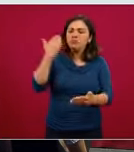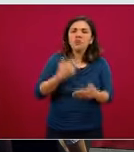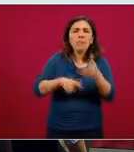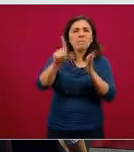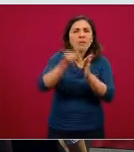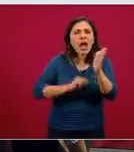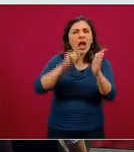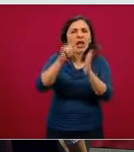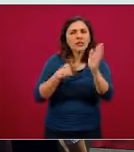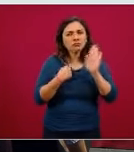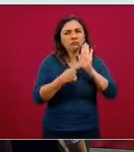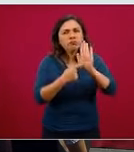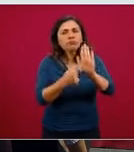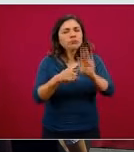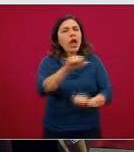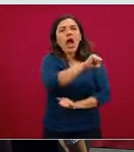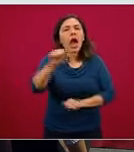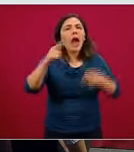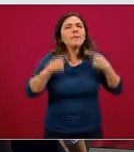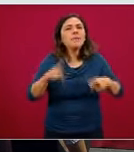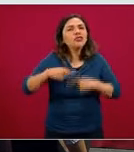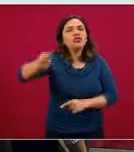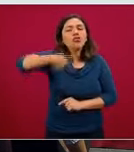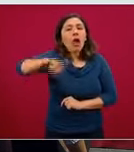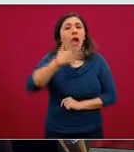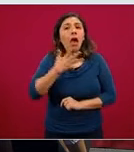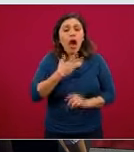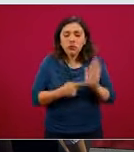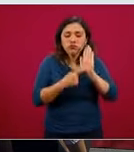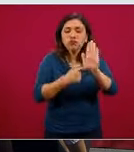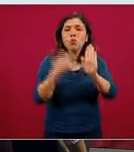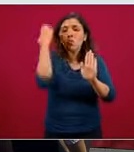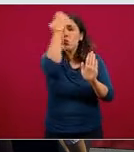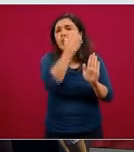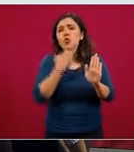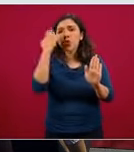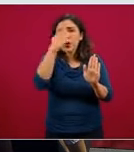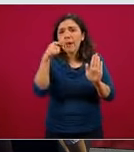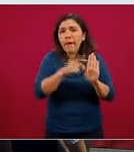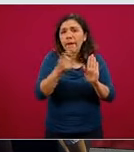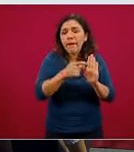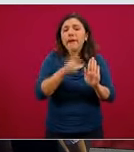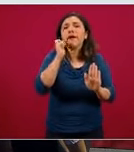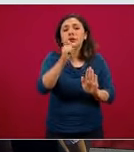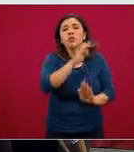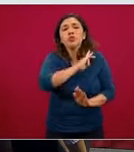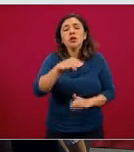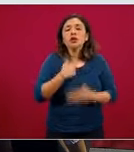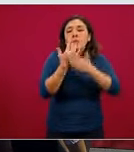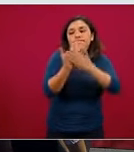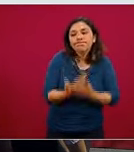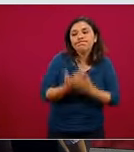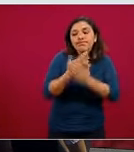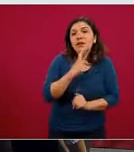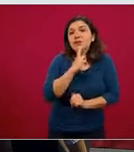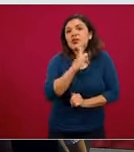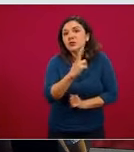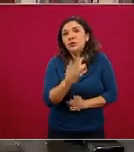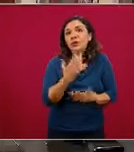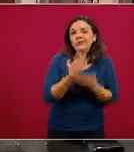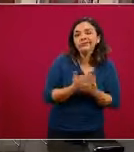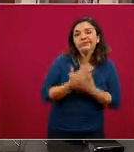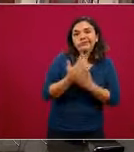meses todas aquellas personas que tienen una prueba, por lo cual podemos entonces esperar un